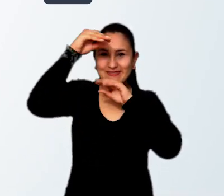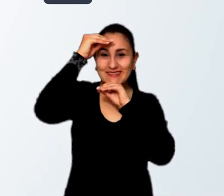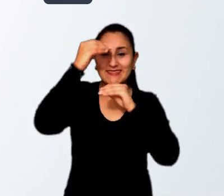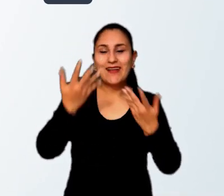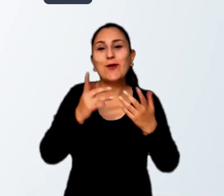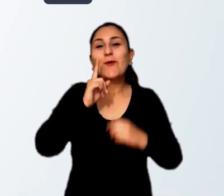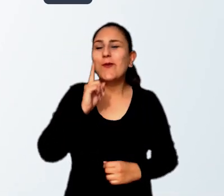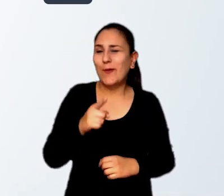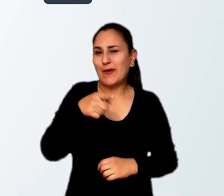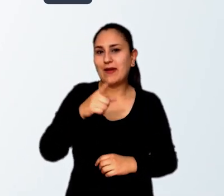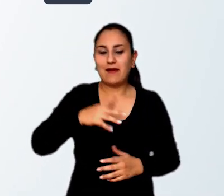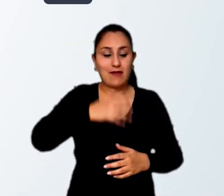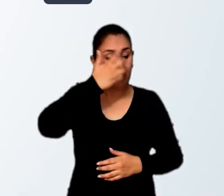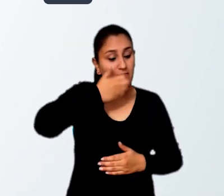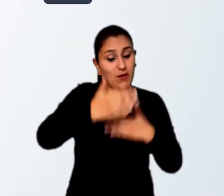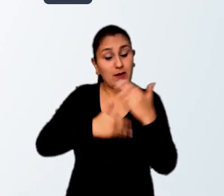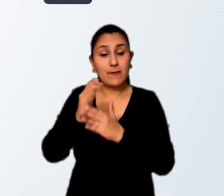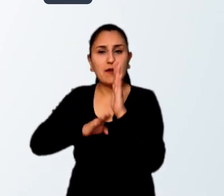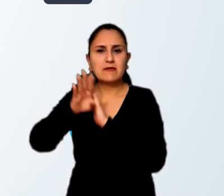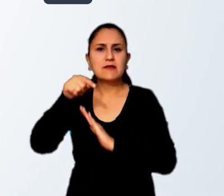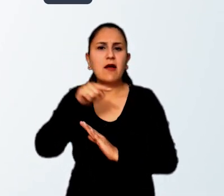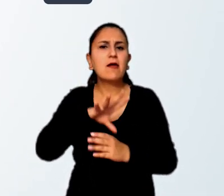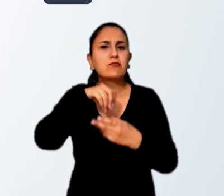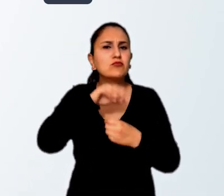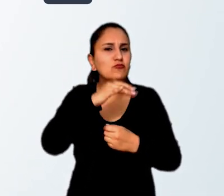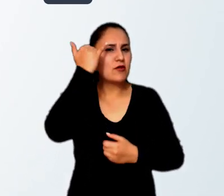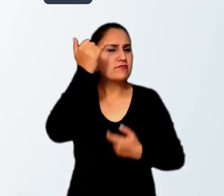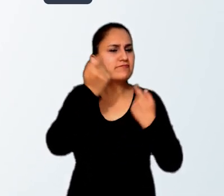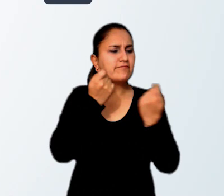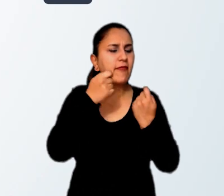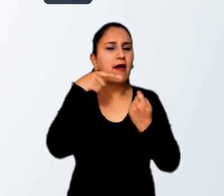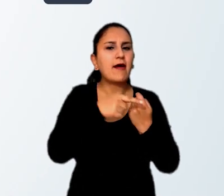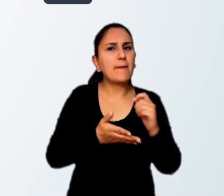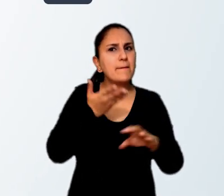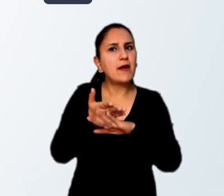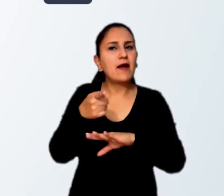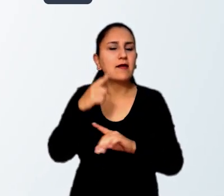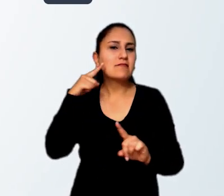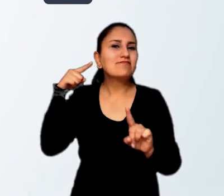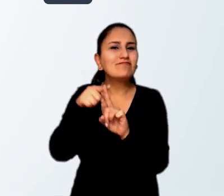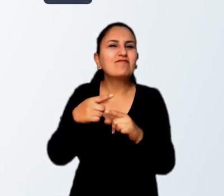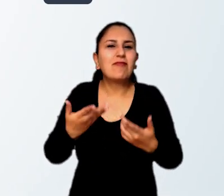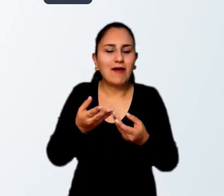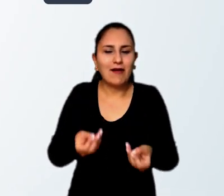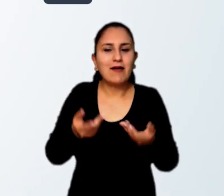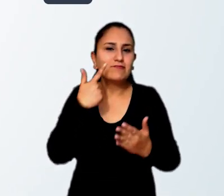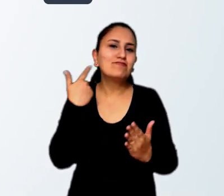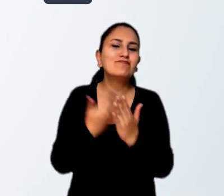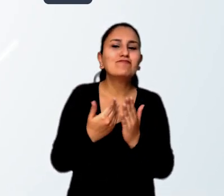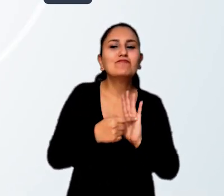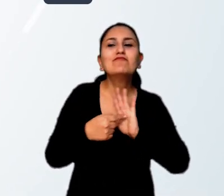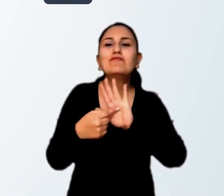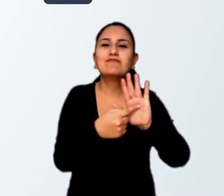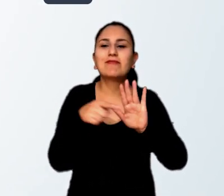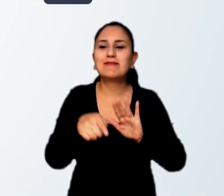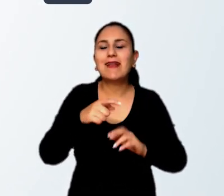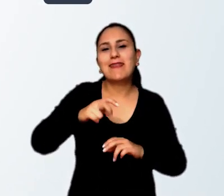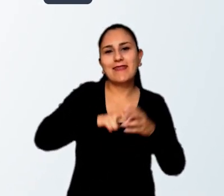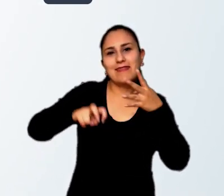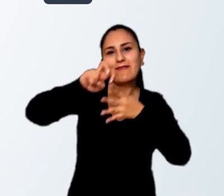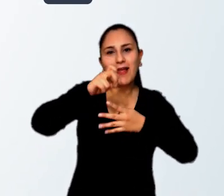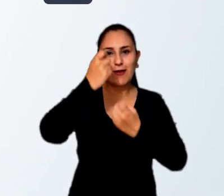evaluar para avanzar se trata de una iniciativa cuya finalidad central es dar cuenta del nivel de comprensión de distintos